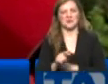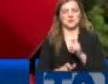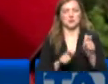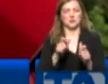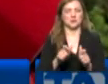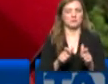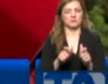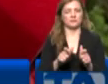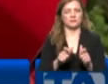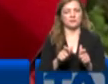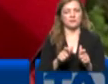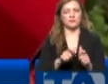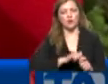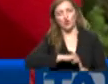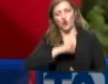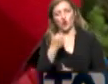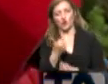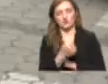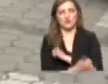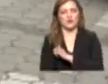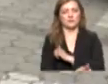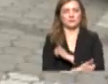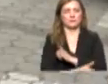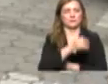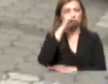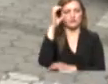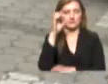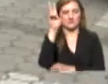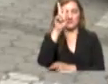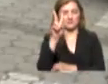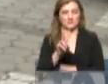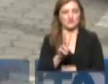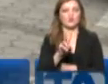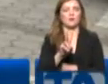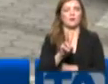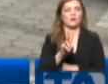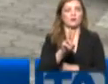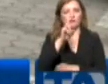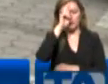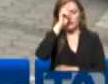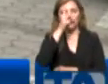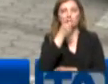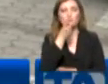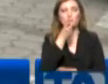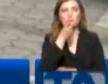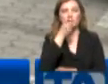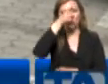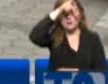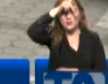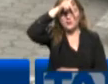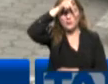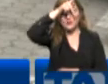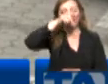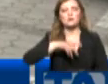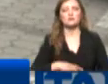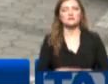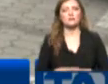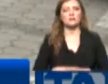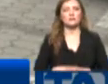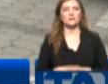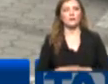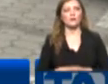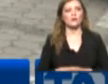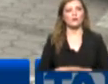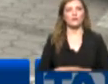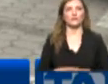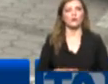gentes o ciudadanos que son extranjeros. Colombianos, venezolanos, dominicanos, peruanos, hay más gente. Y ellos